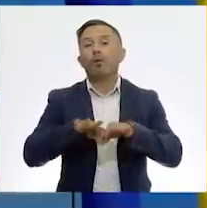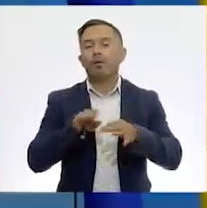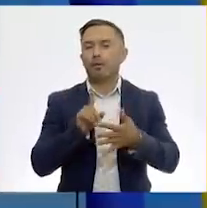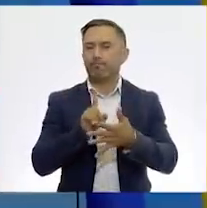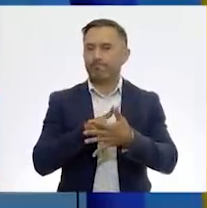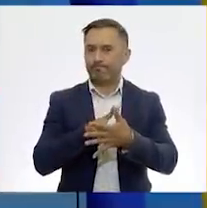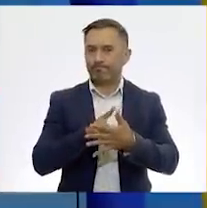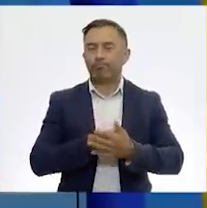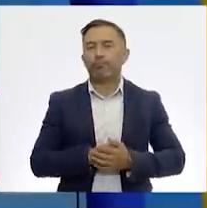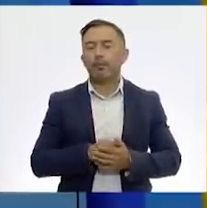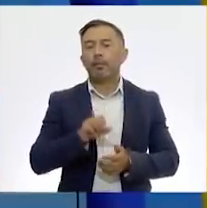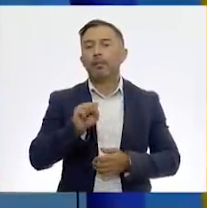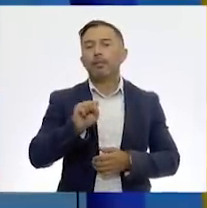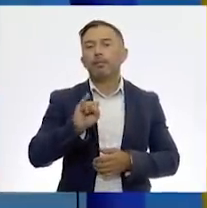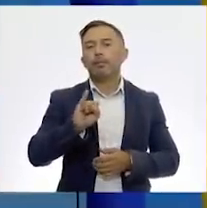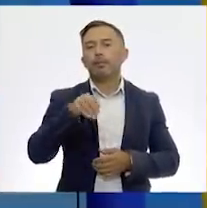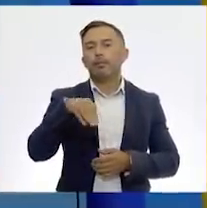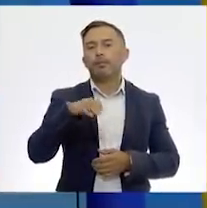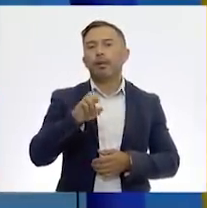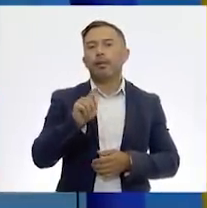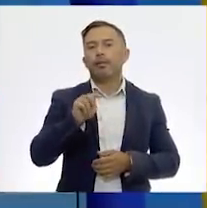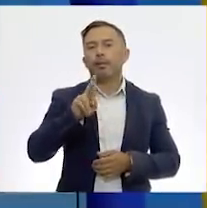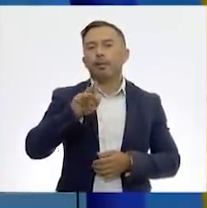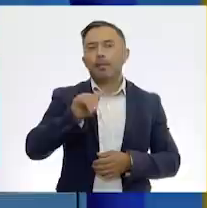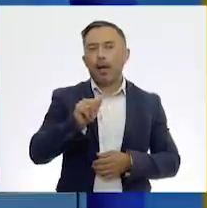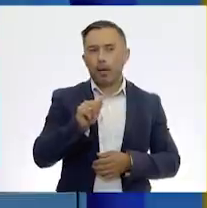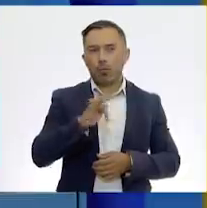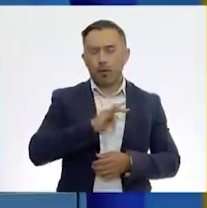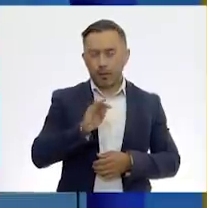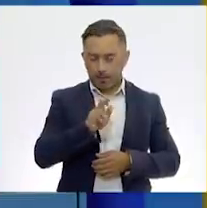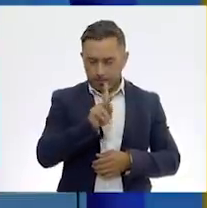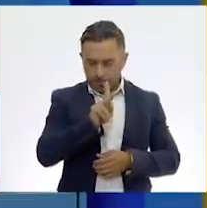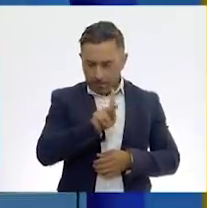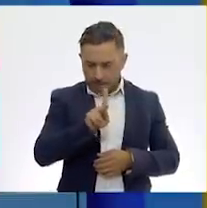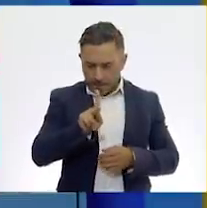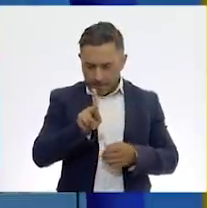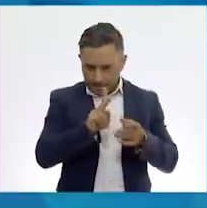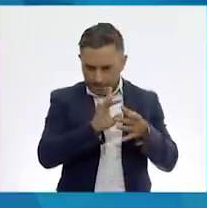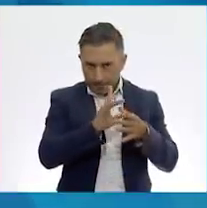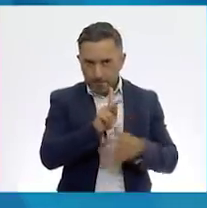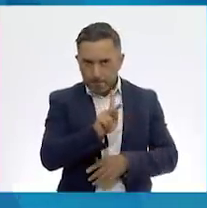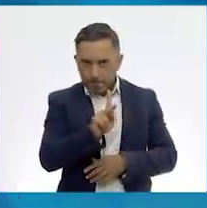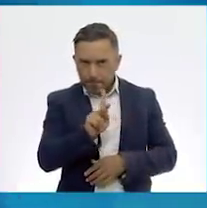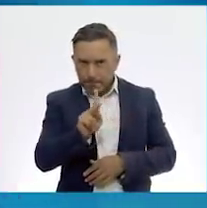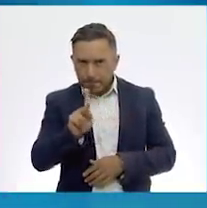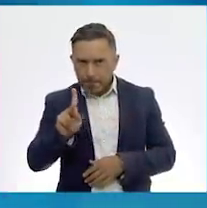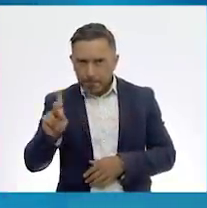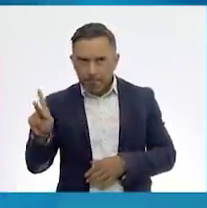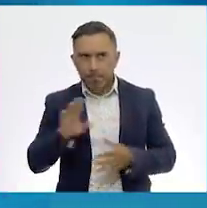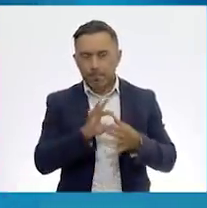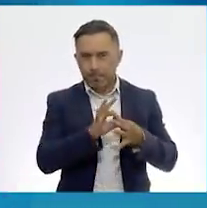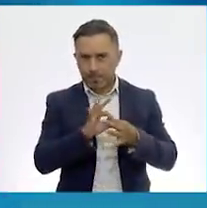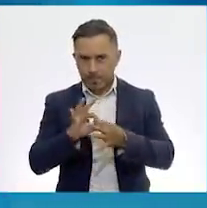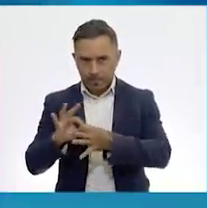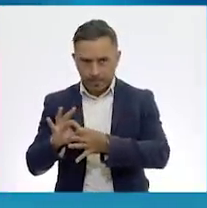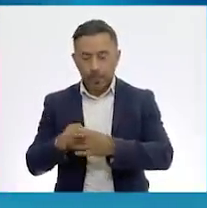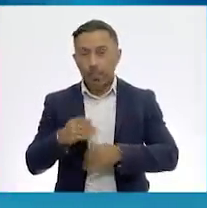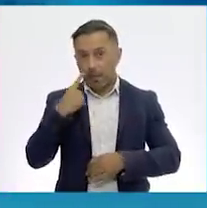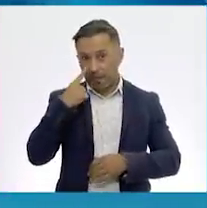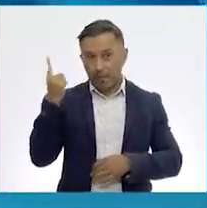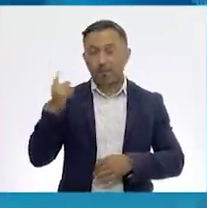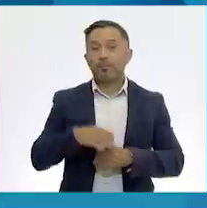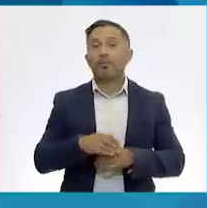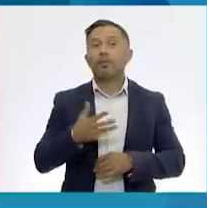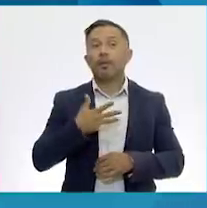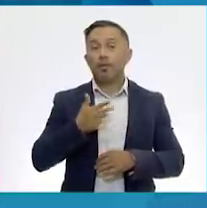la simetría. Por ejemplo, aquí yo tengo estos elementos que, aunque no son